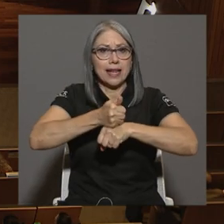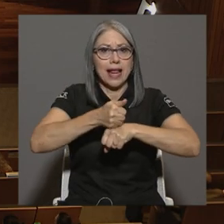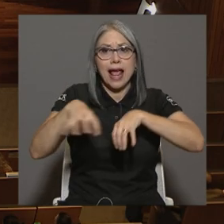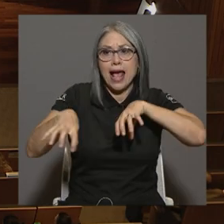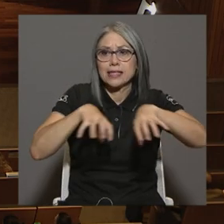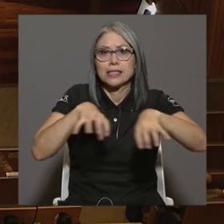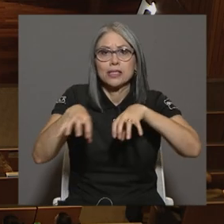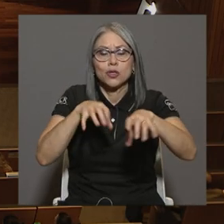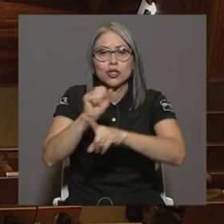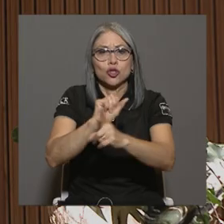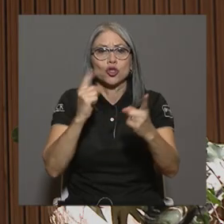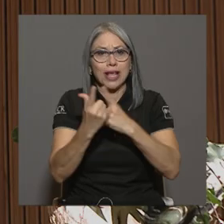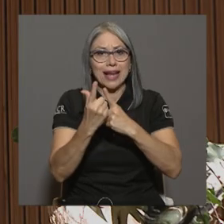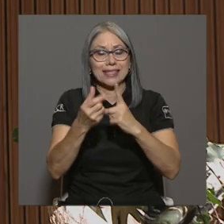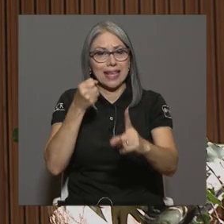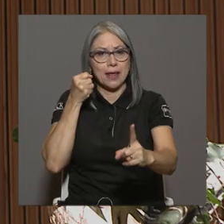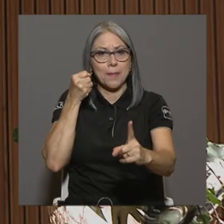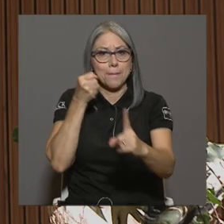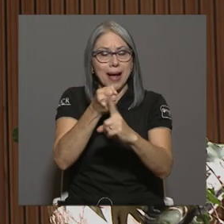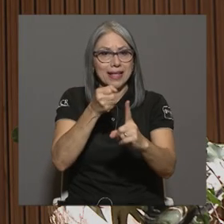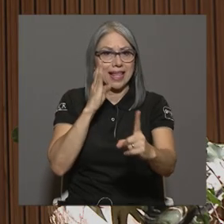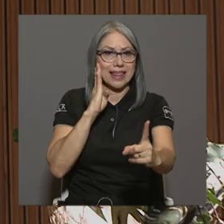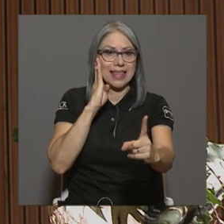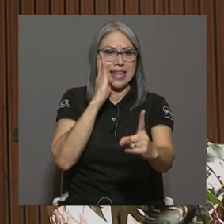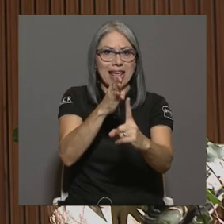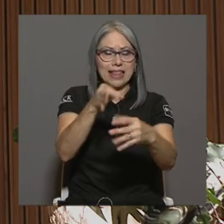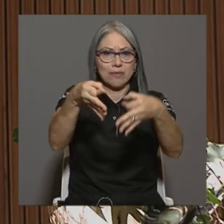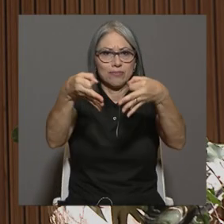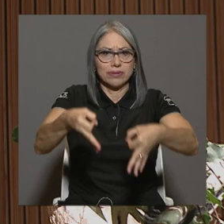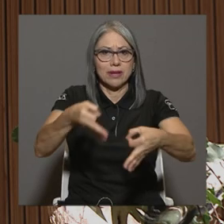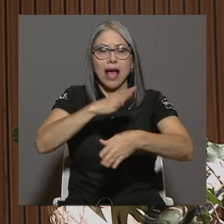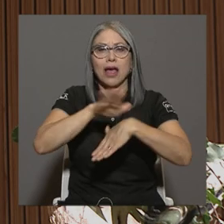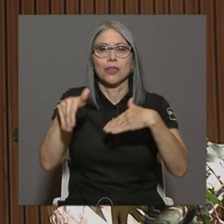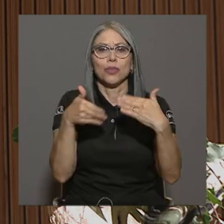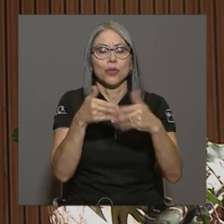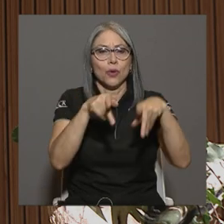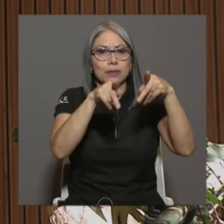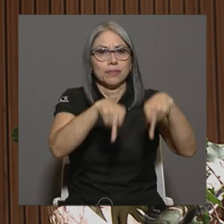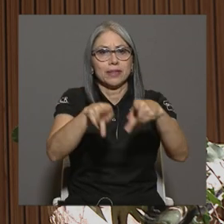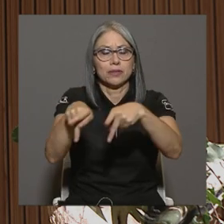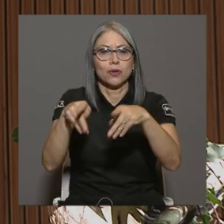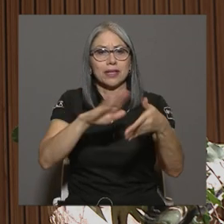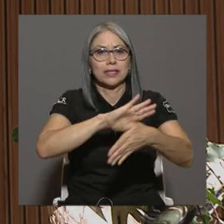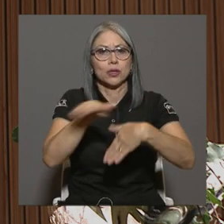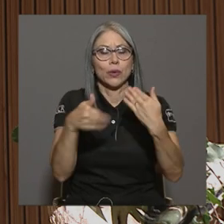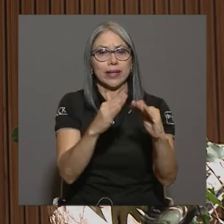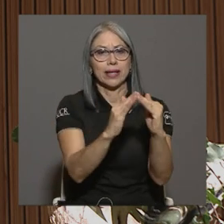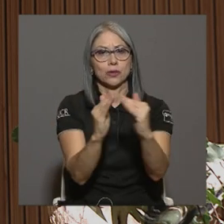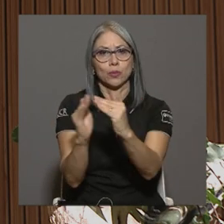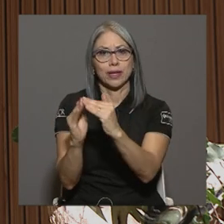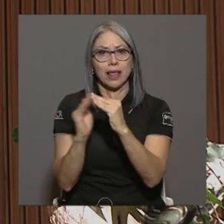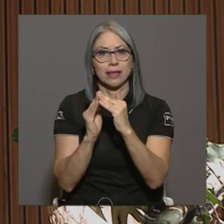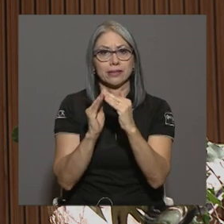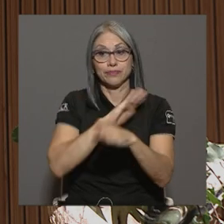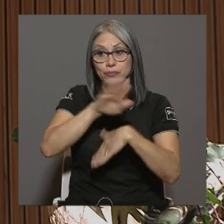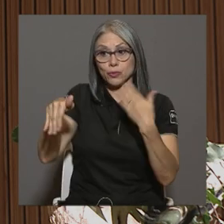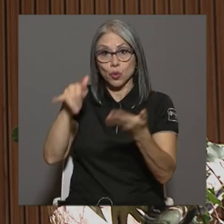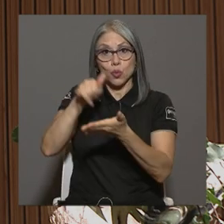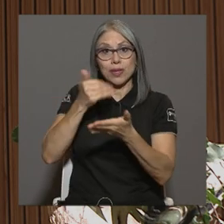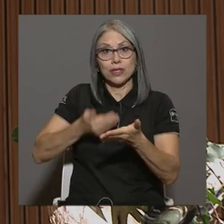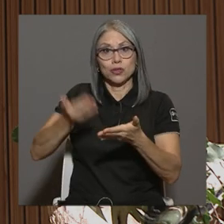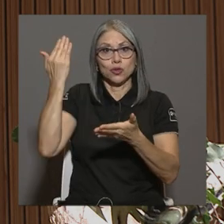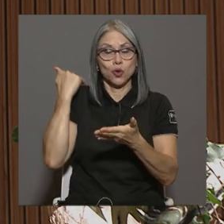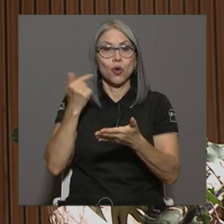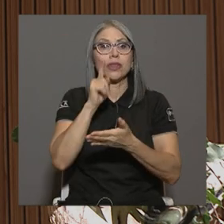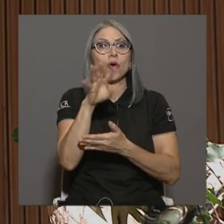social que impacten de forma directa e inequívoca a las comunidades y a los colectivos. Todo lo anterior mediado de